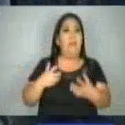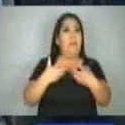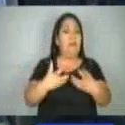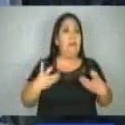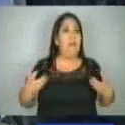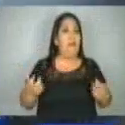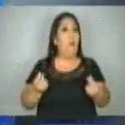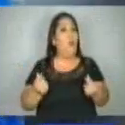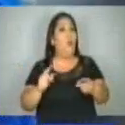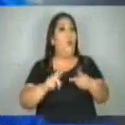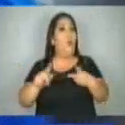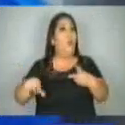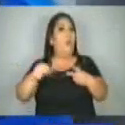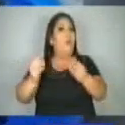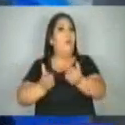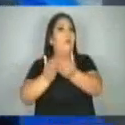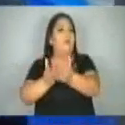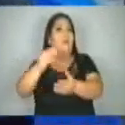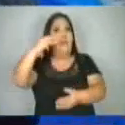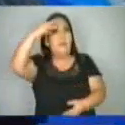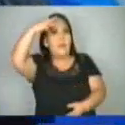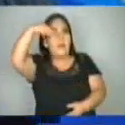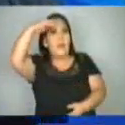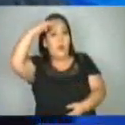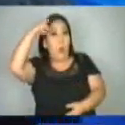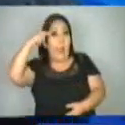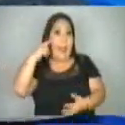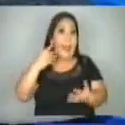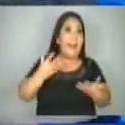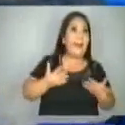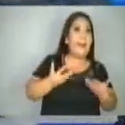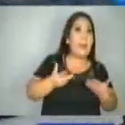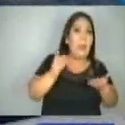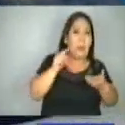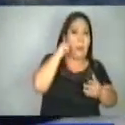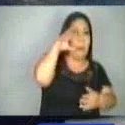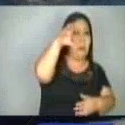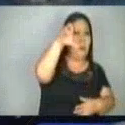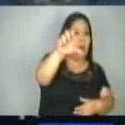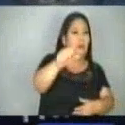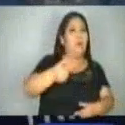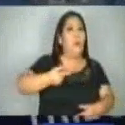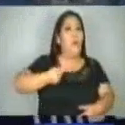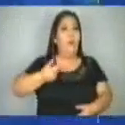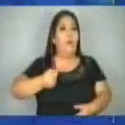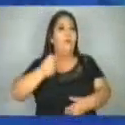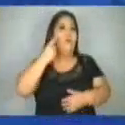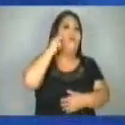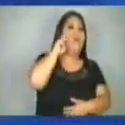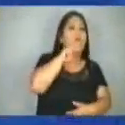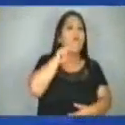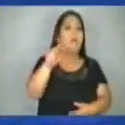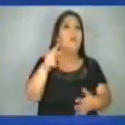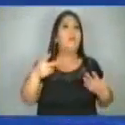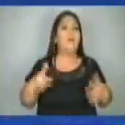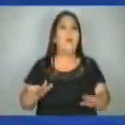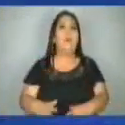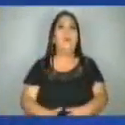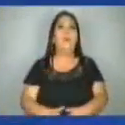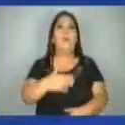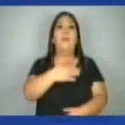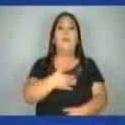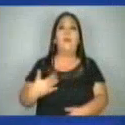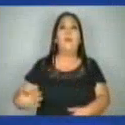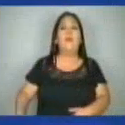y otra de origen mexicana que iba a recibir el cargamento fueron interceptadas por la Fuerza Naval de El Salvador. De acuerdo al presidente